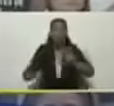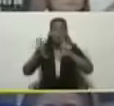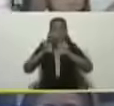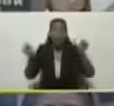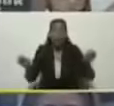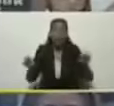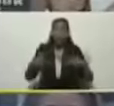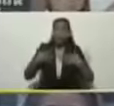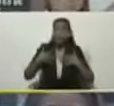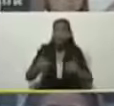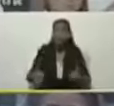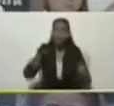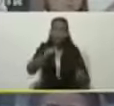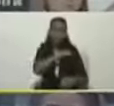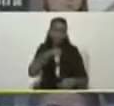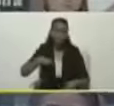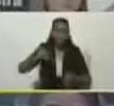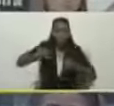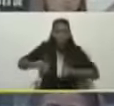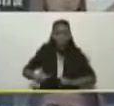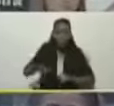o educación de nuestros hijos.